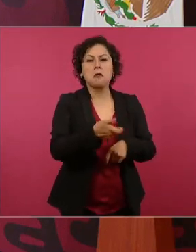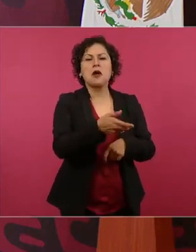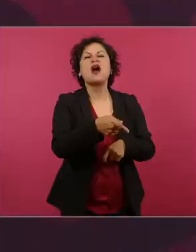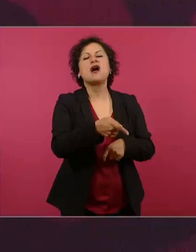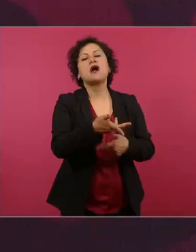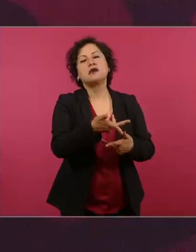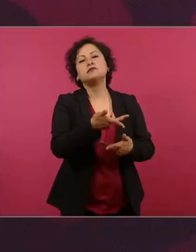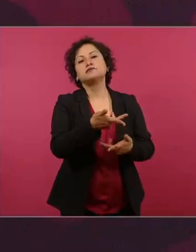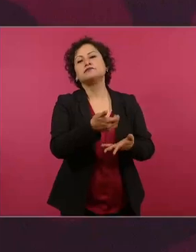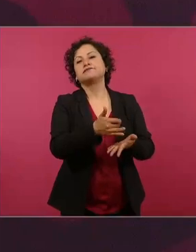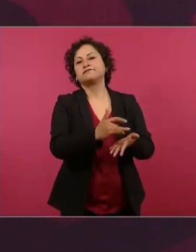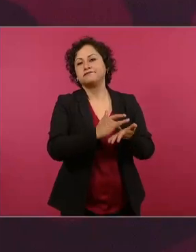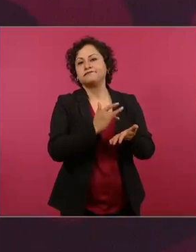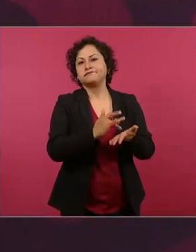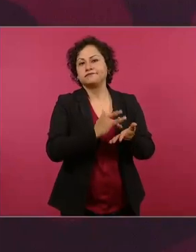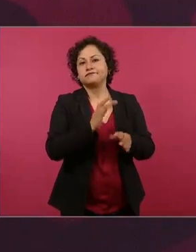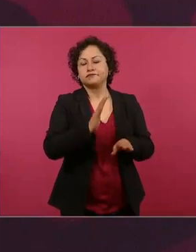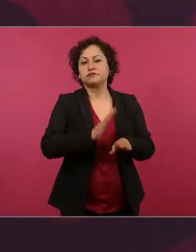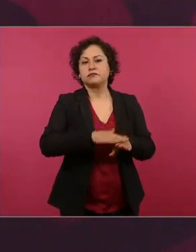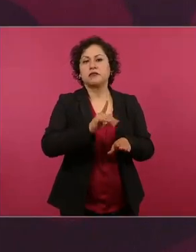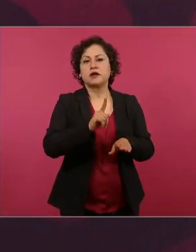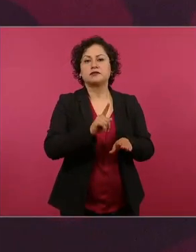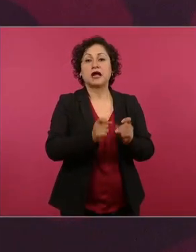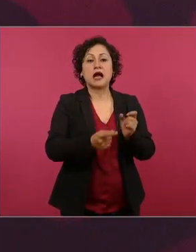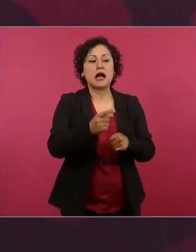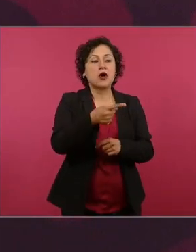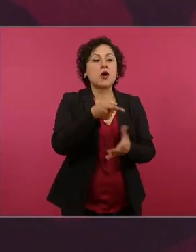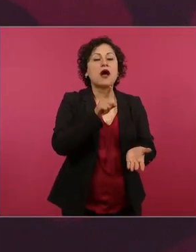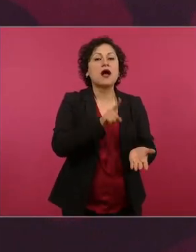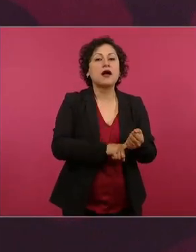aspiracionista, aspirante a fifí,